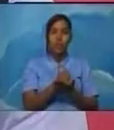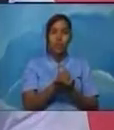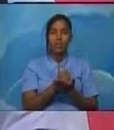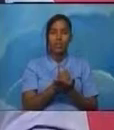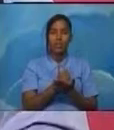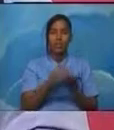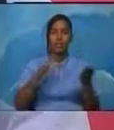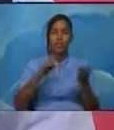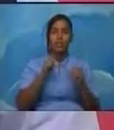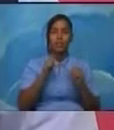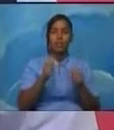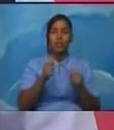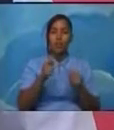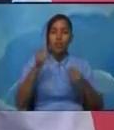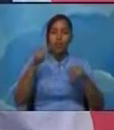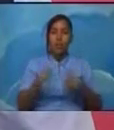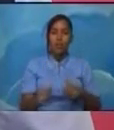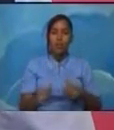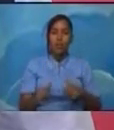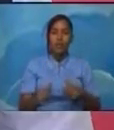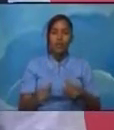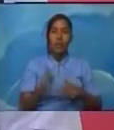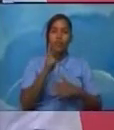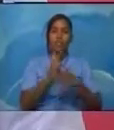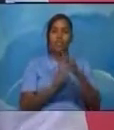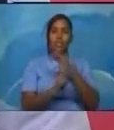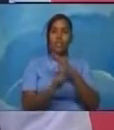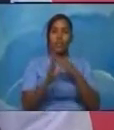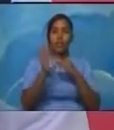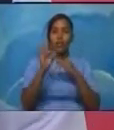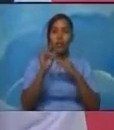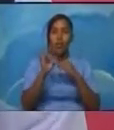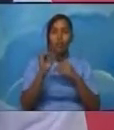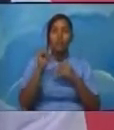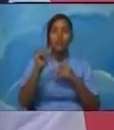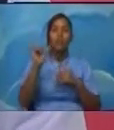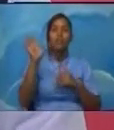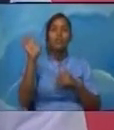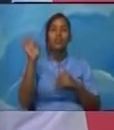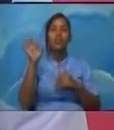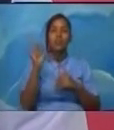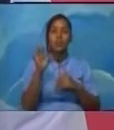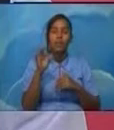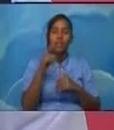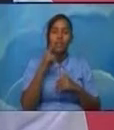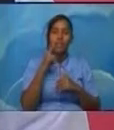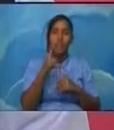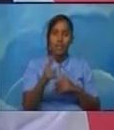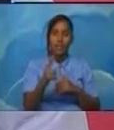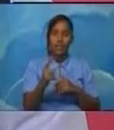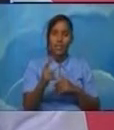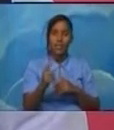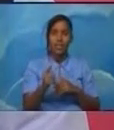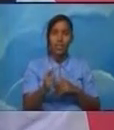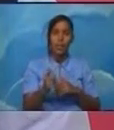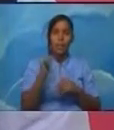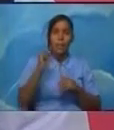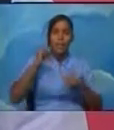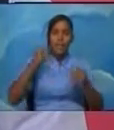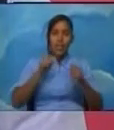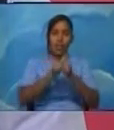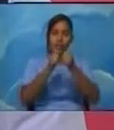Gloria a Dios. Bien, me corresponde los versículos 8 y 9. Dice el 8: y